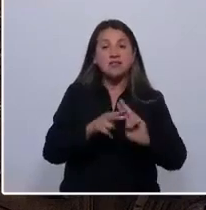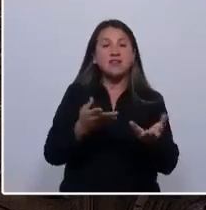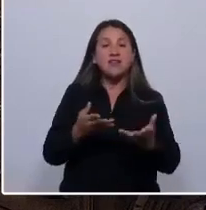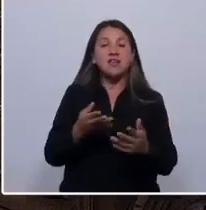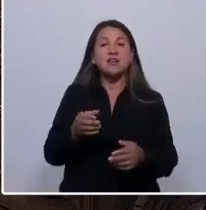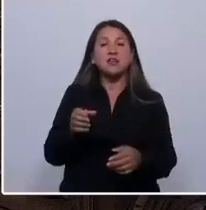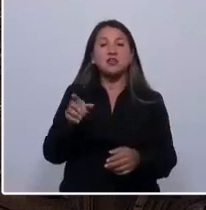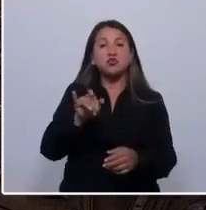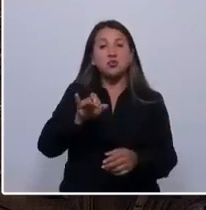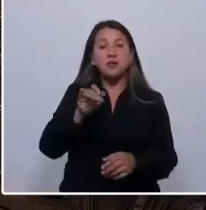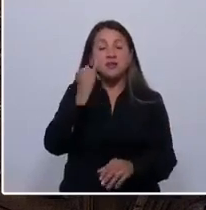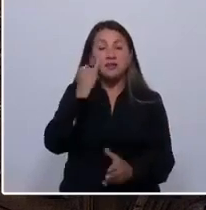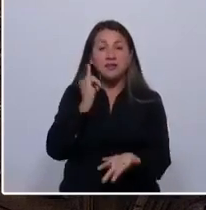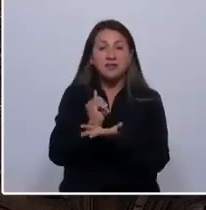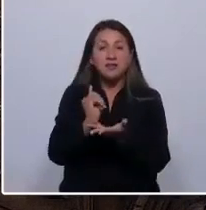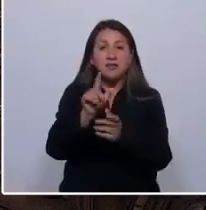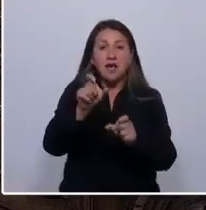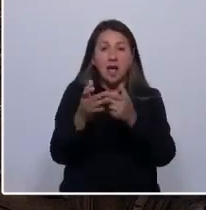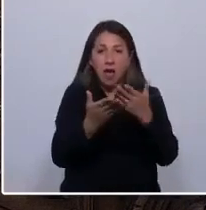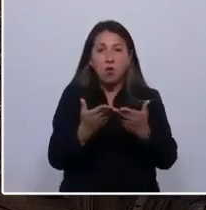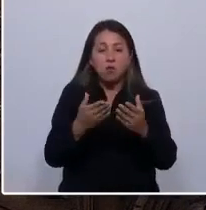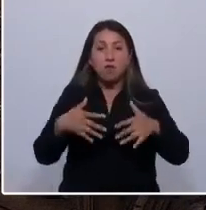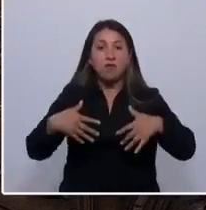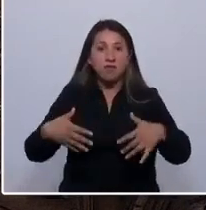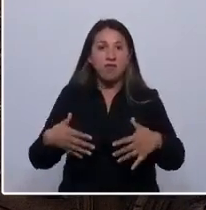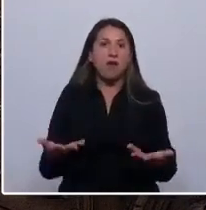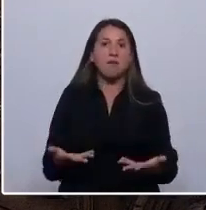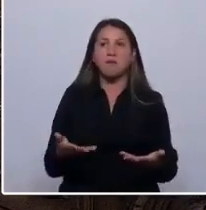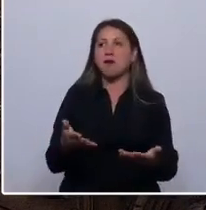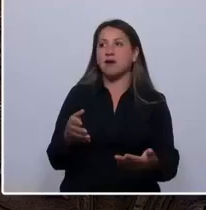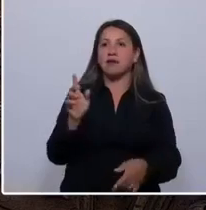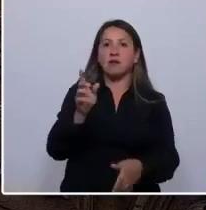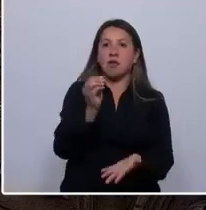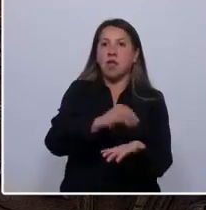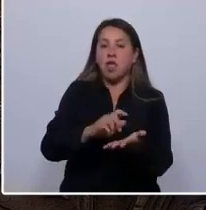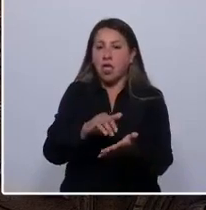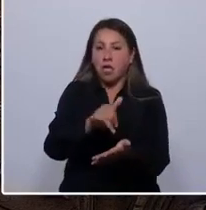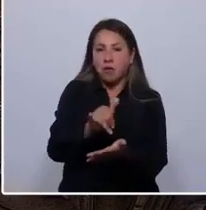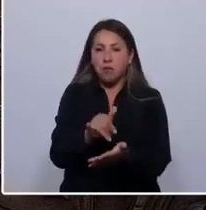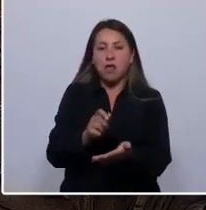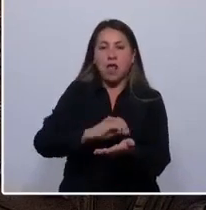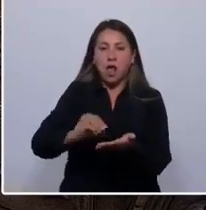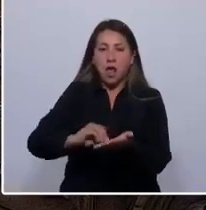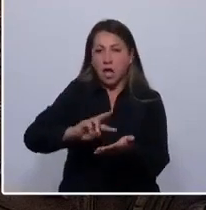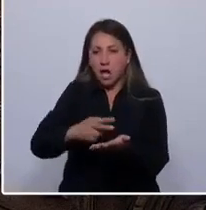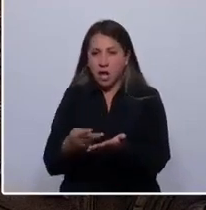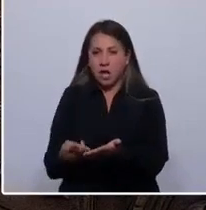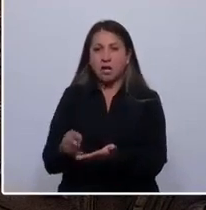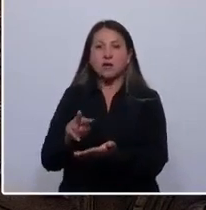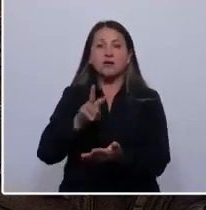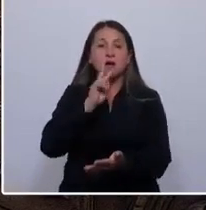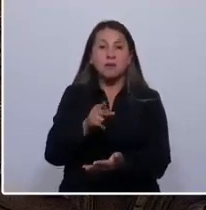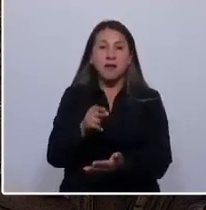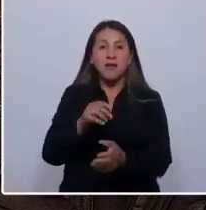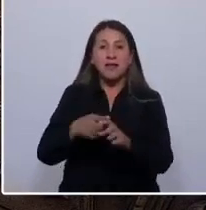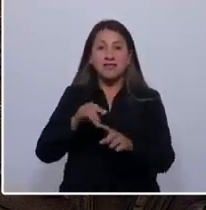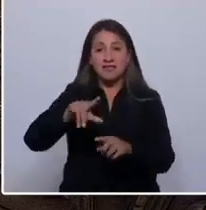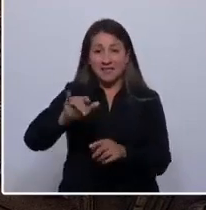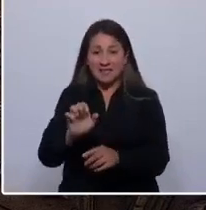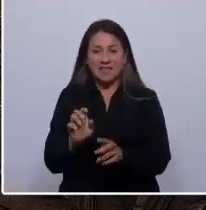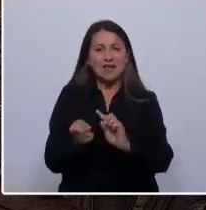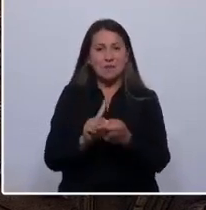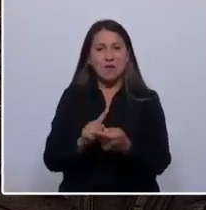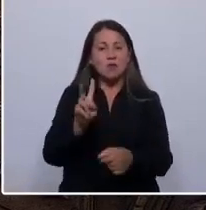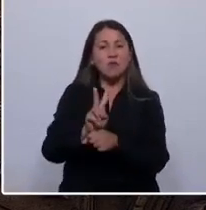superintendencia con evidencias de alumnos fantasmas, asistencias manipuladas, evaluaciones modificadas en el CIGE, profesores que no eran